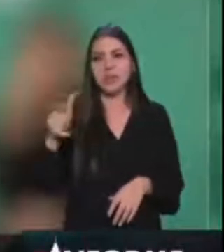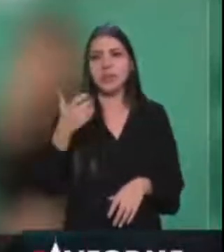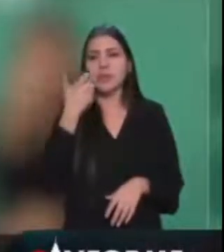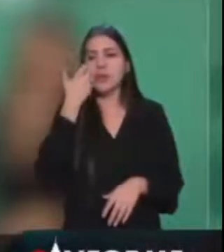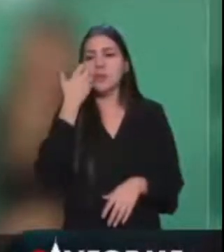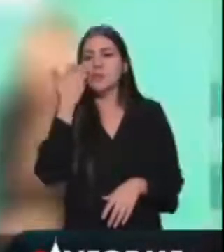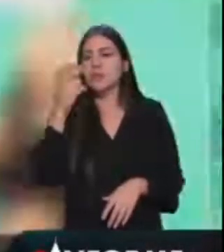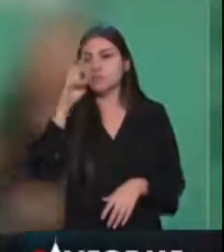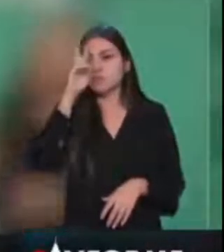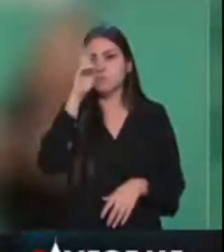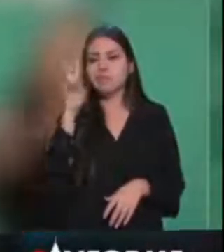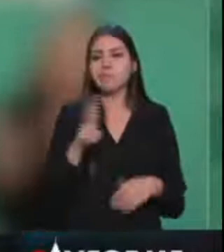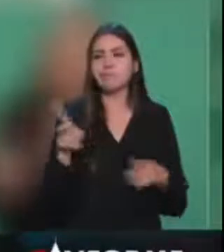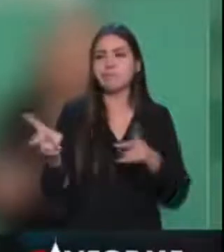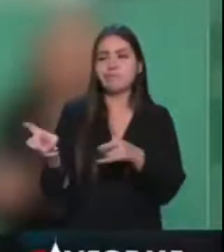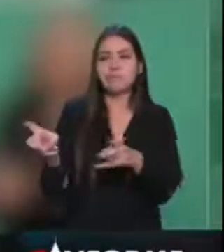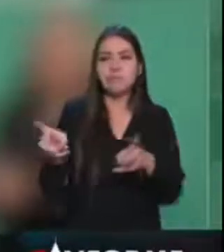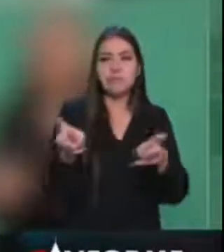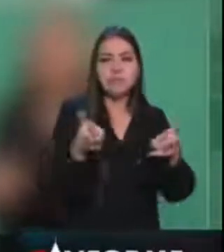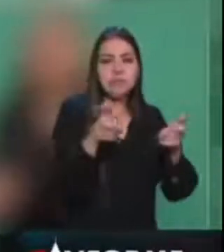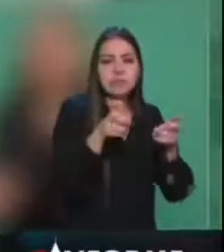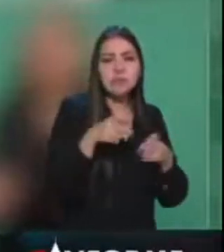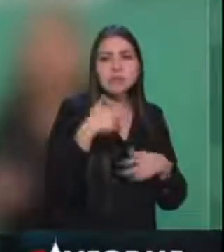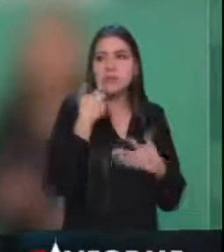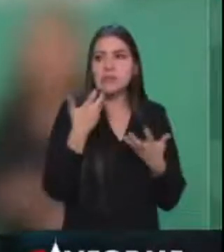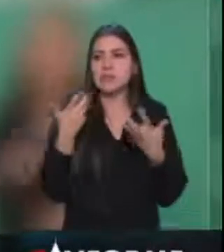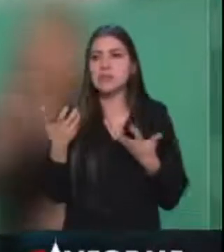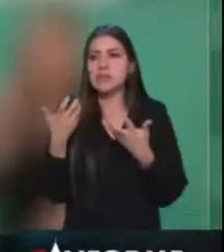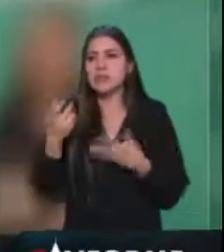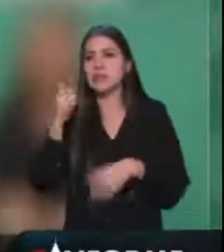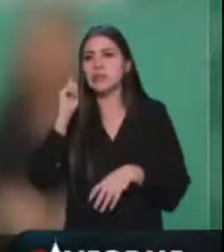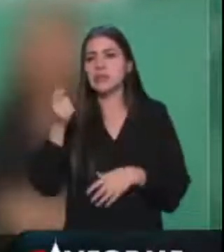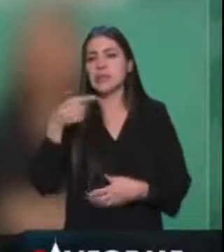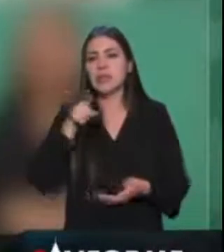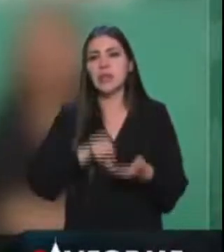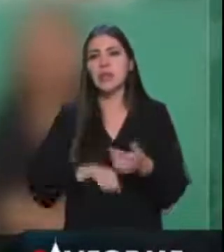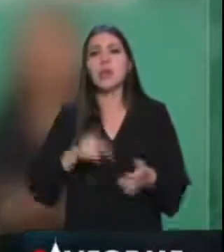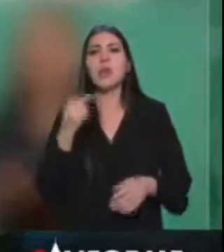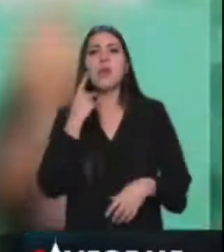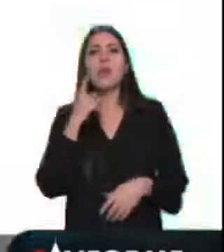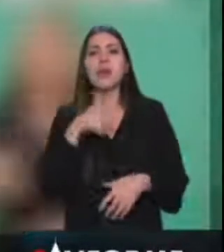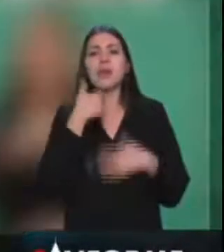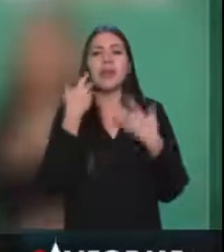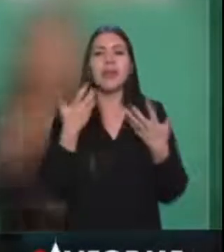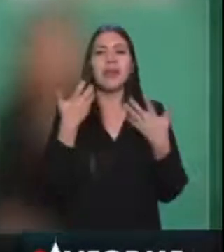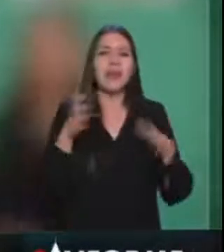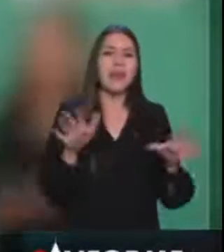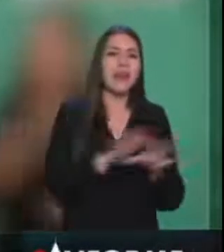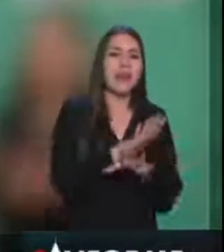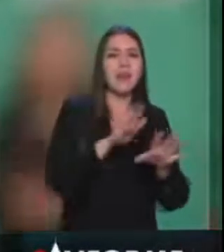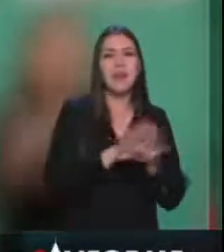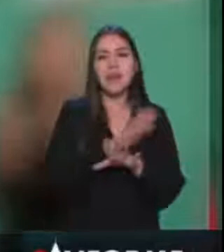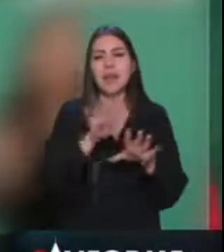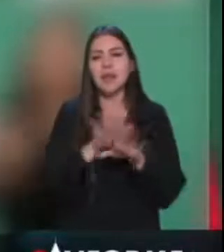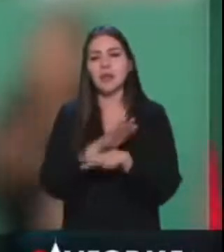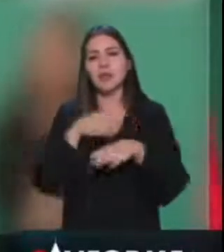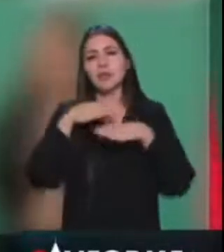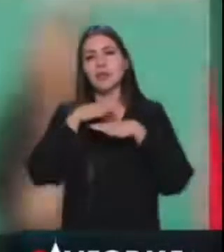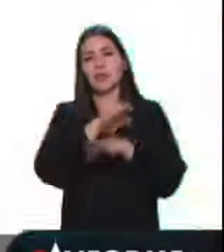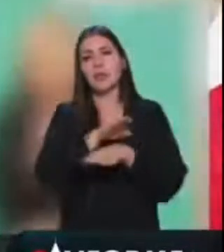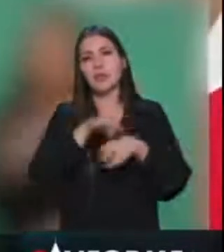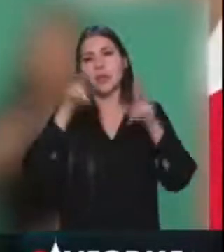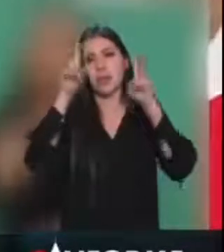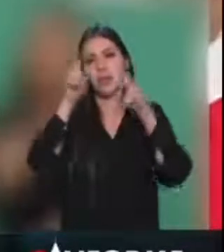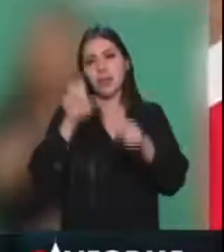el robo que significa la política que queremos cambiar en materia de